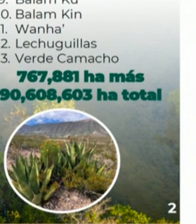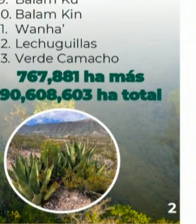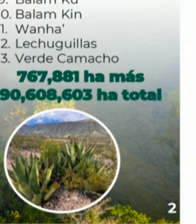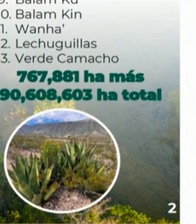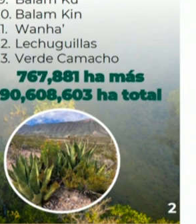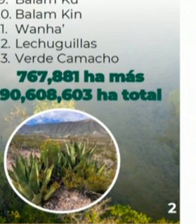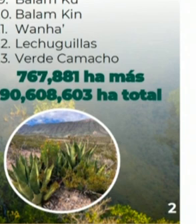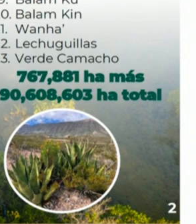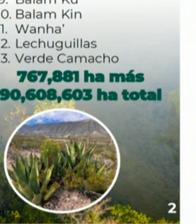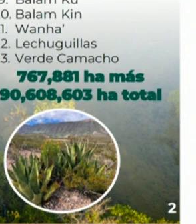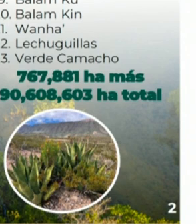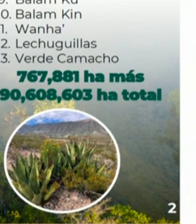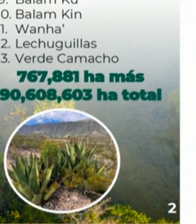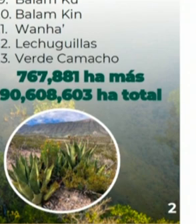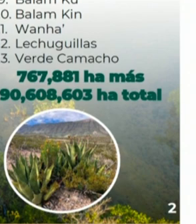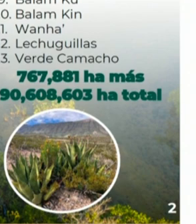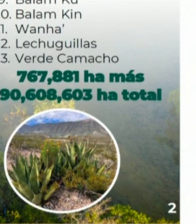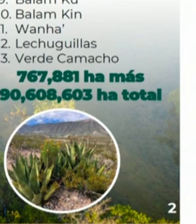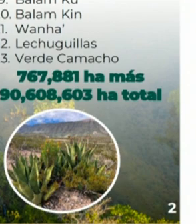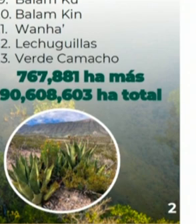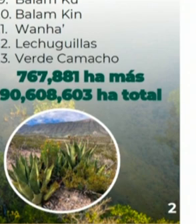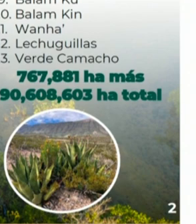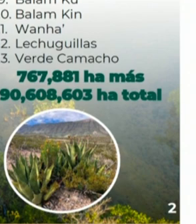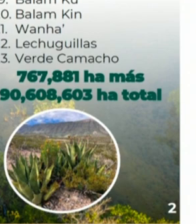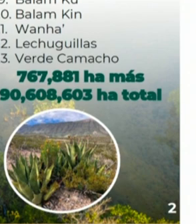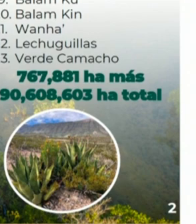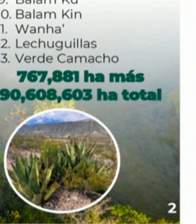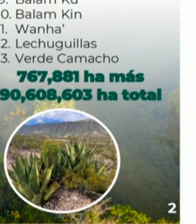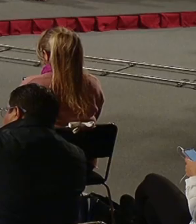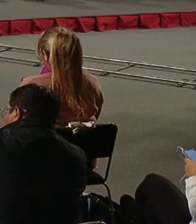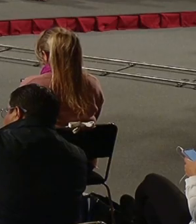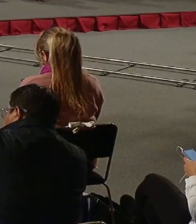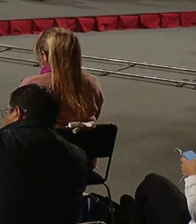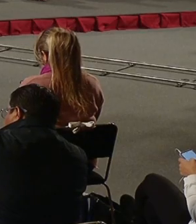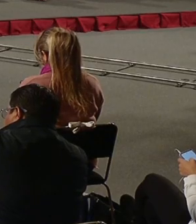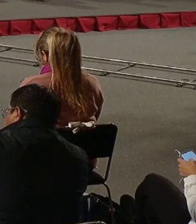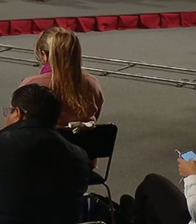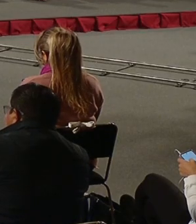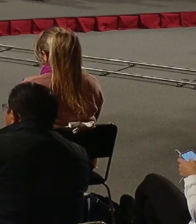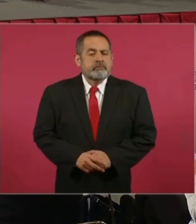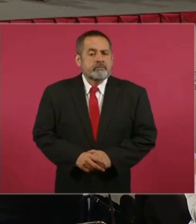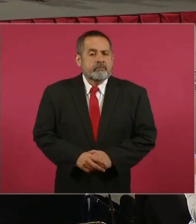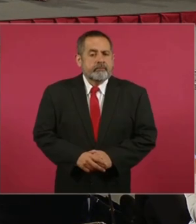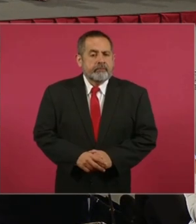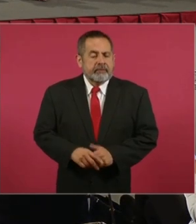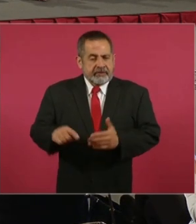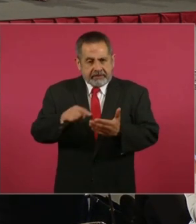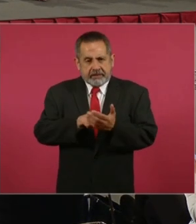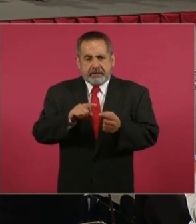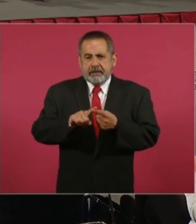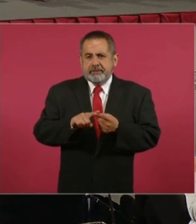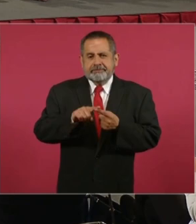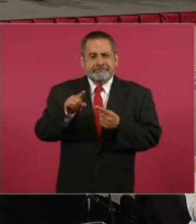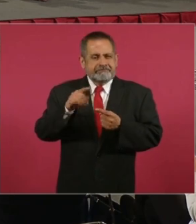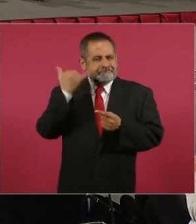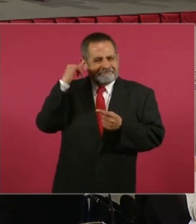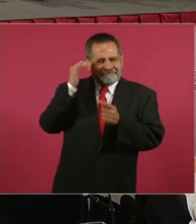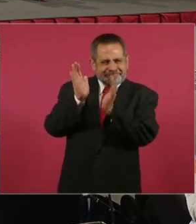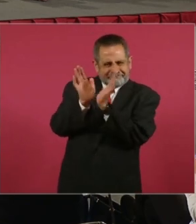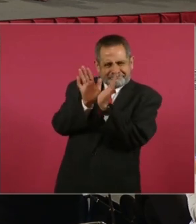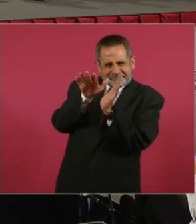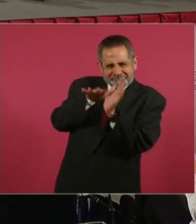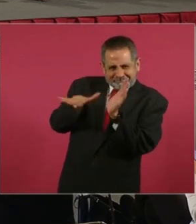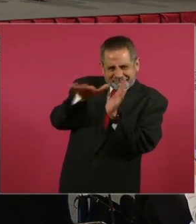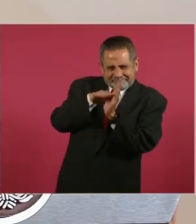áreas naturales protegidas. Con la ampliación de Gran Calakmul, logramos también los decretos de Balanquí, que eran áreas